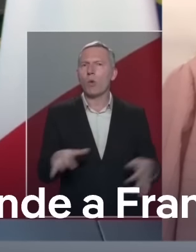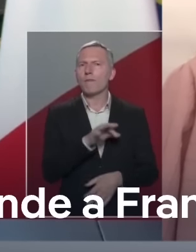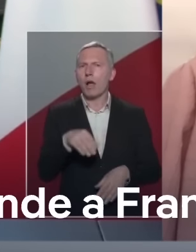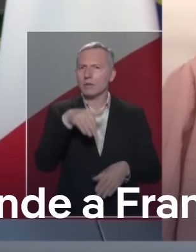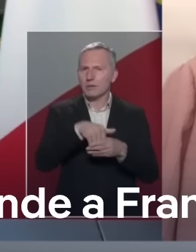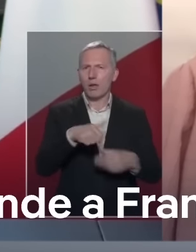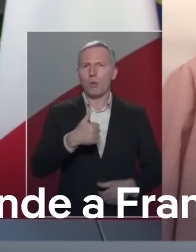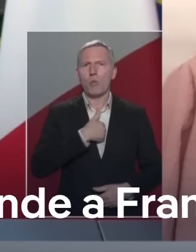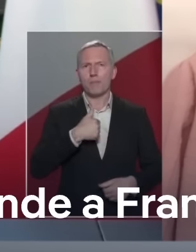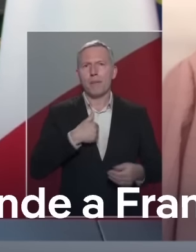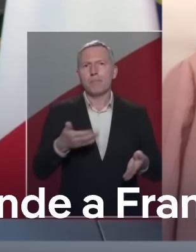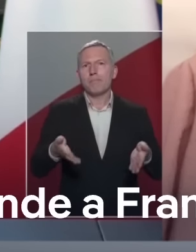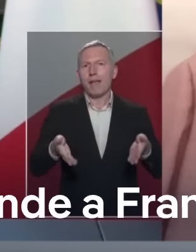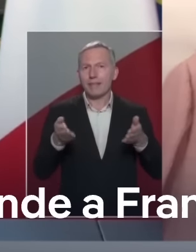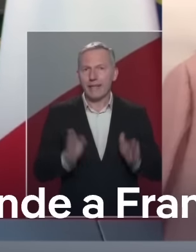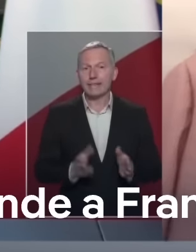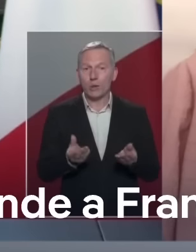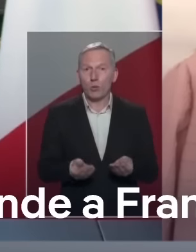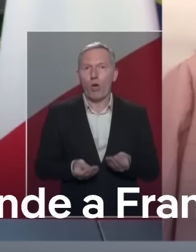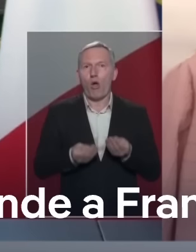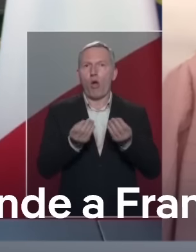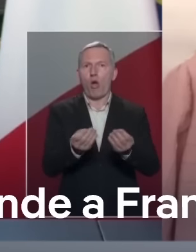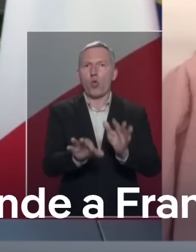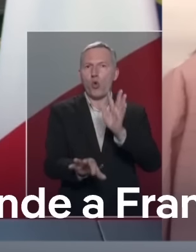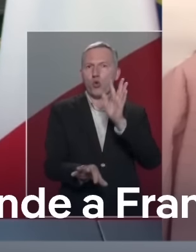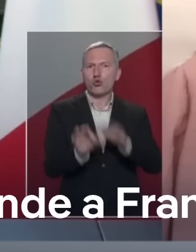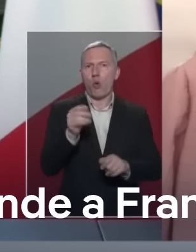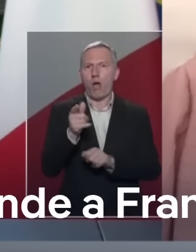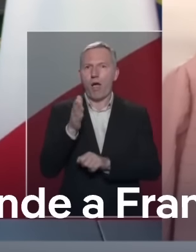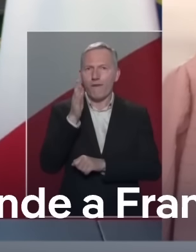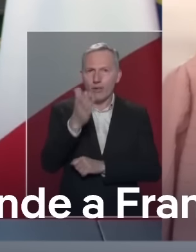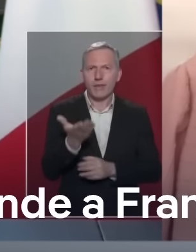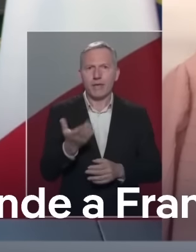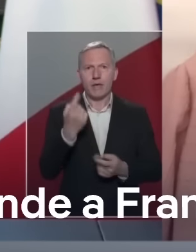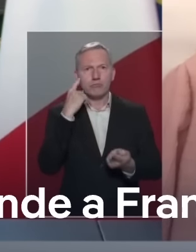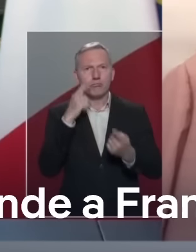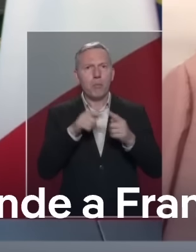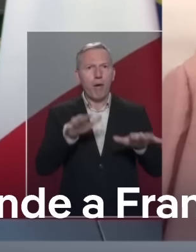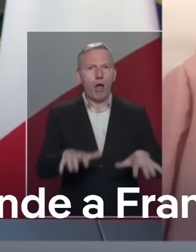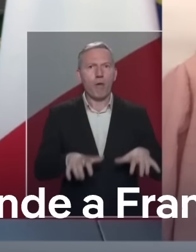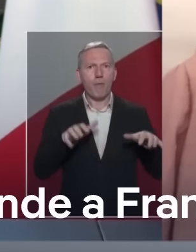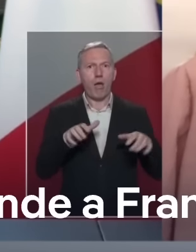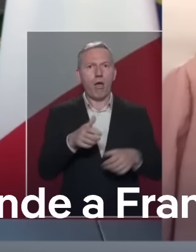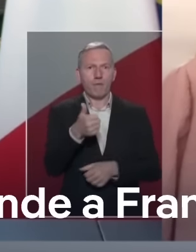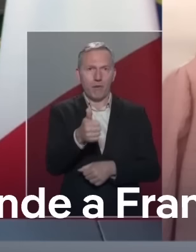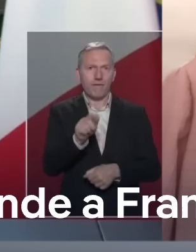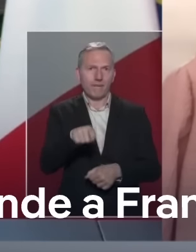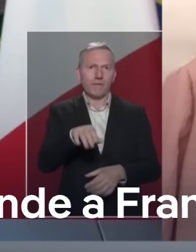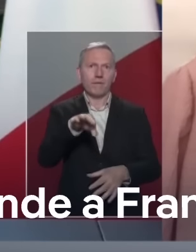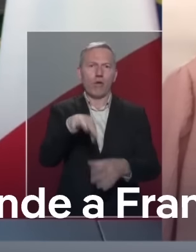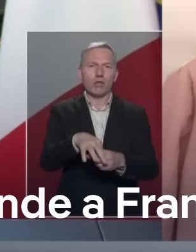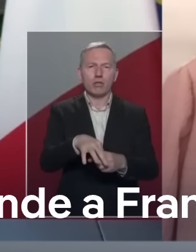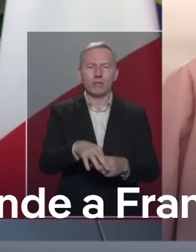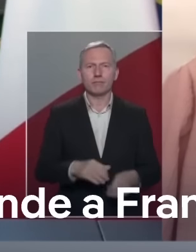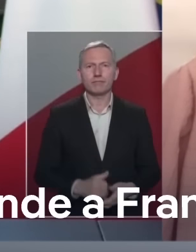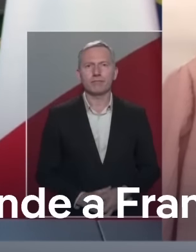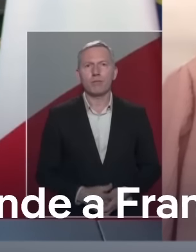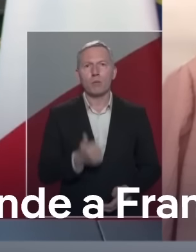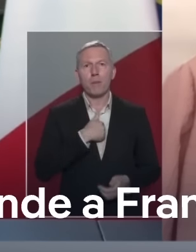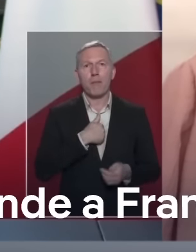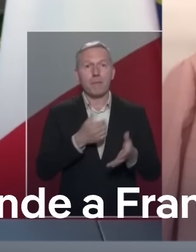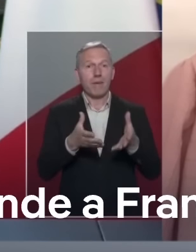franceses mostraron su apoyo, mostraron las regiones en el 93% el apoyo a este partido de